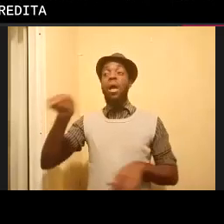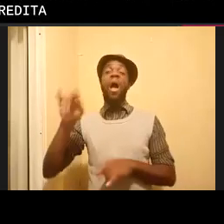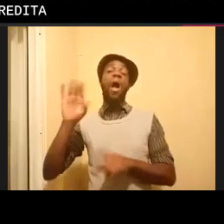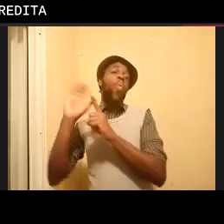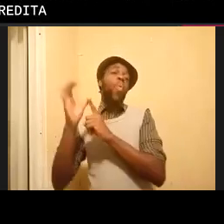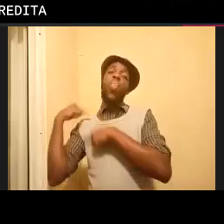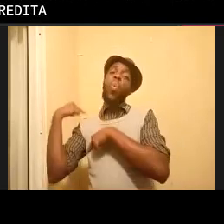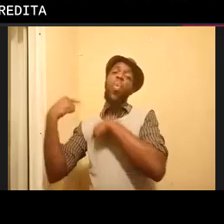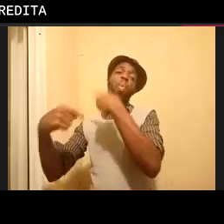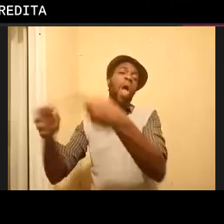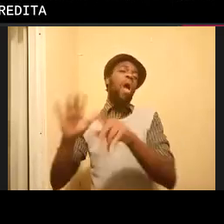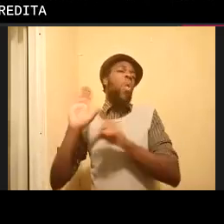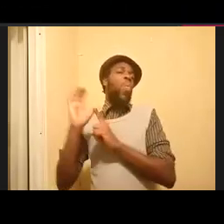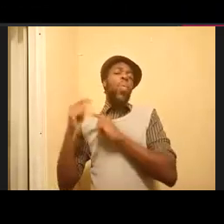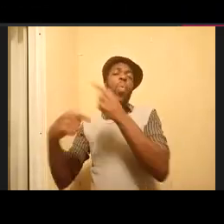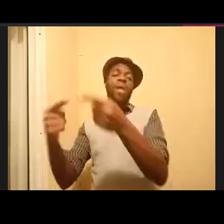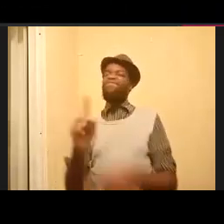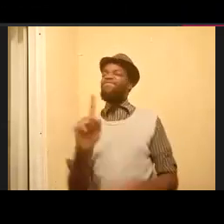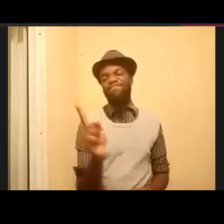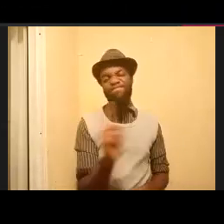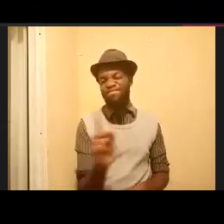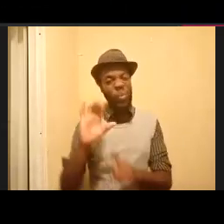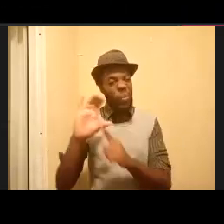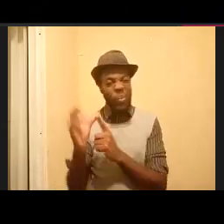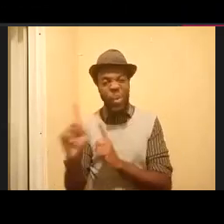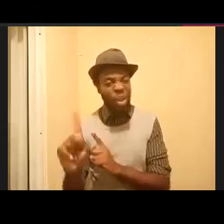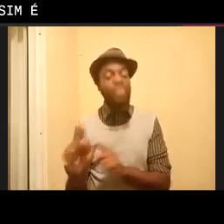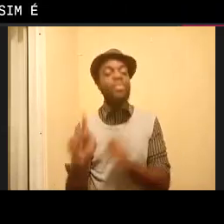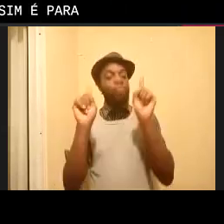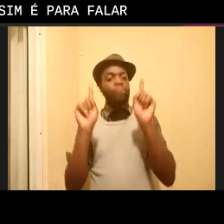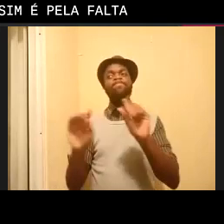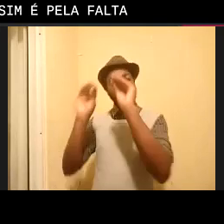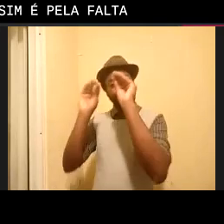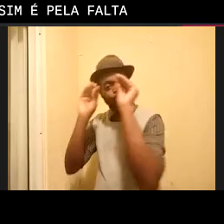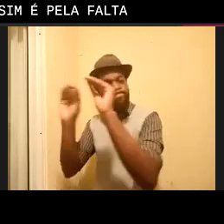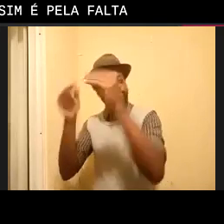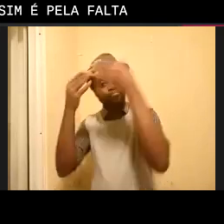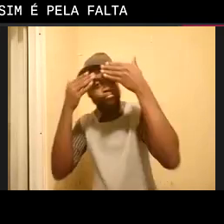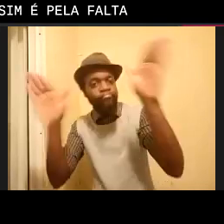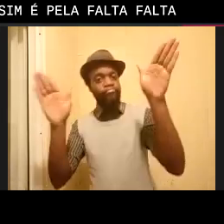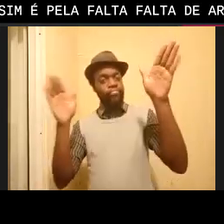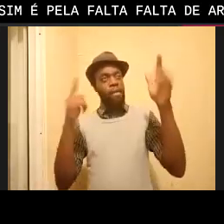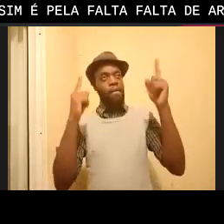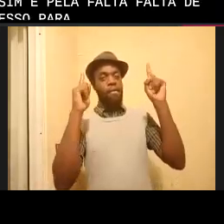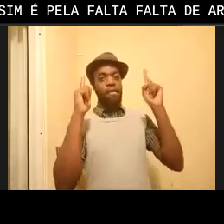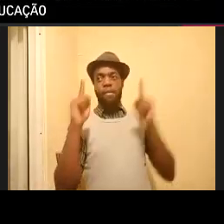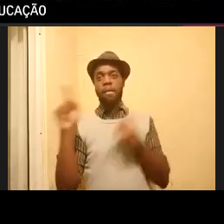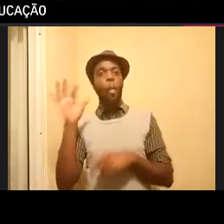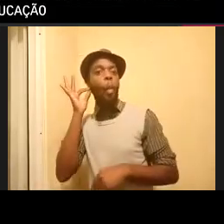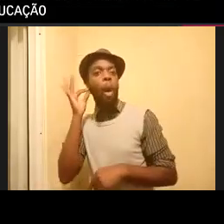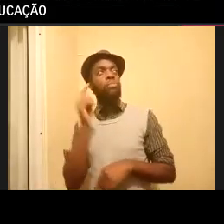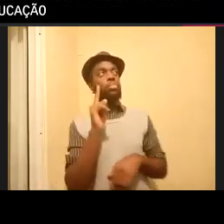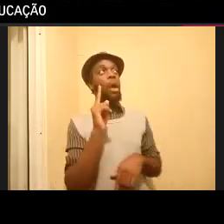realmente no es por cuestión cultural, sino es por la falta también de acceso a la educación sexual que deberían tener las mujeres.